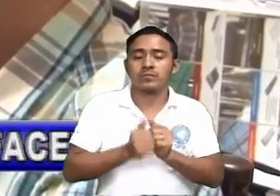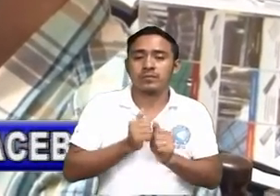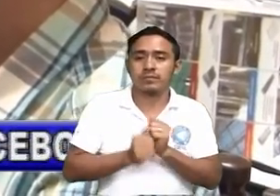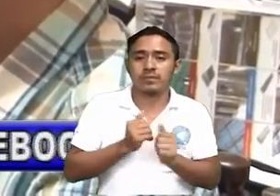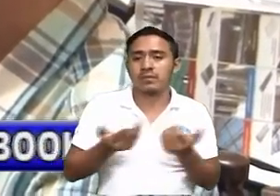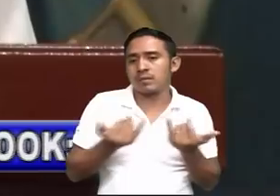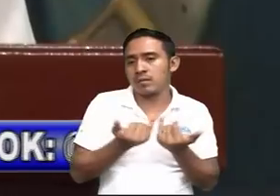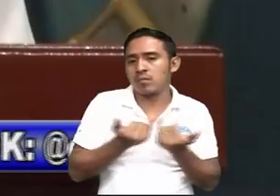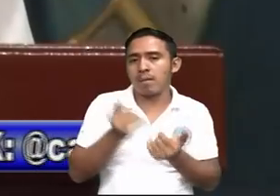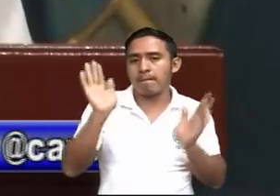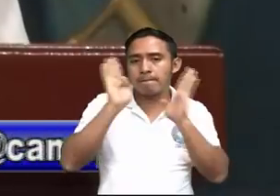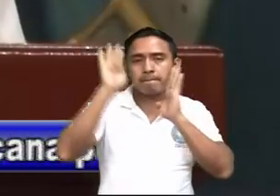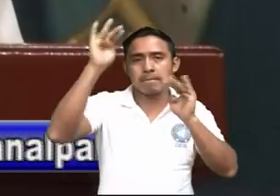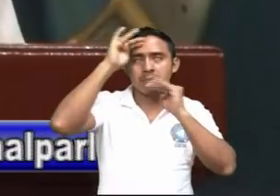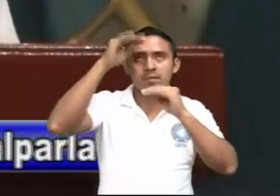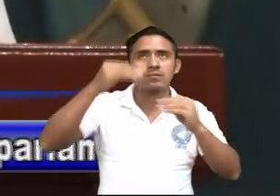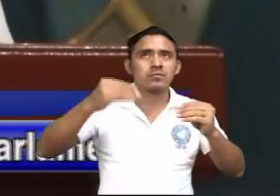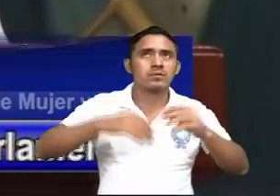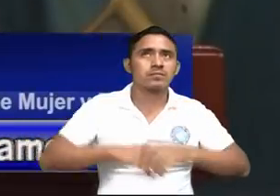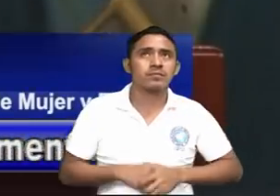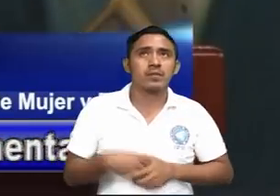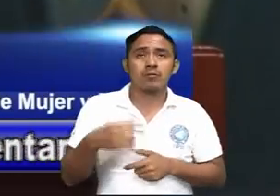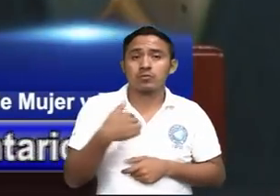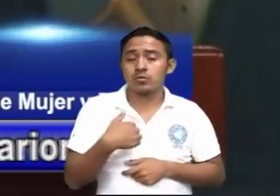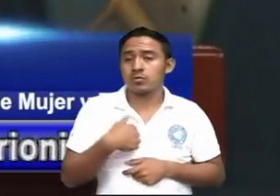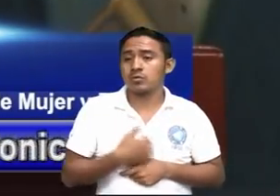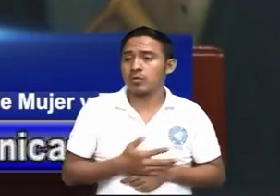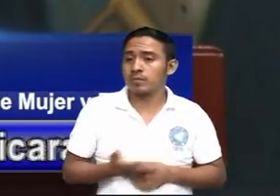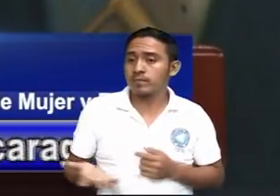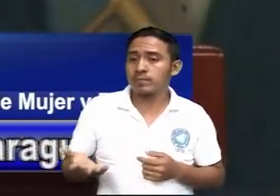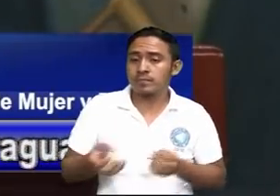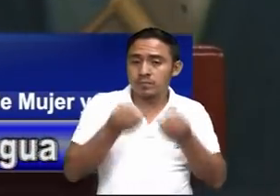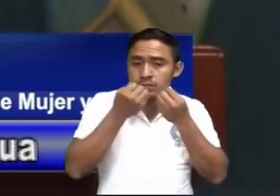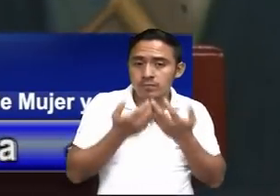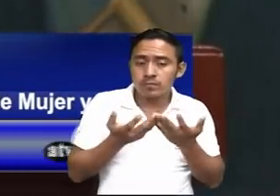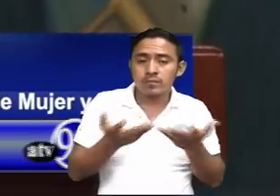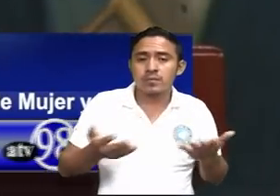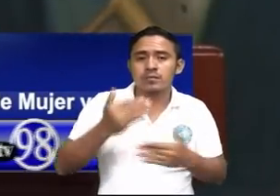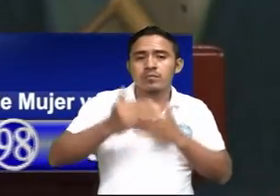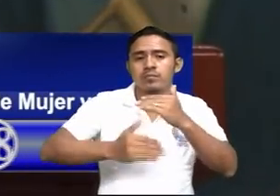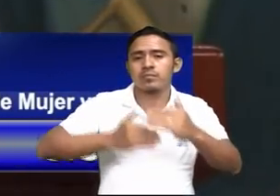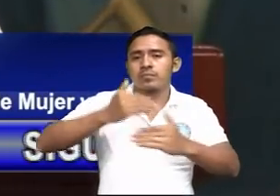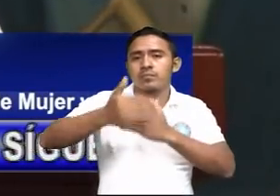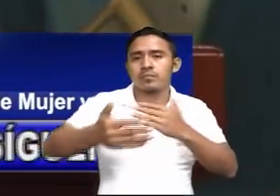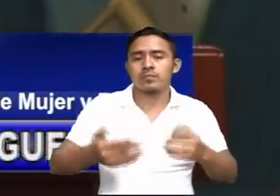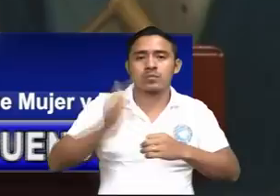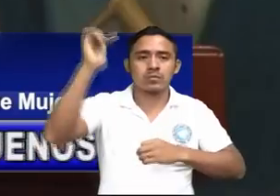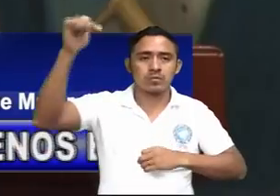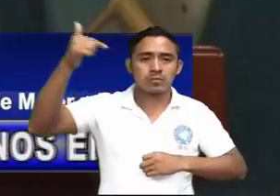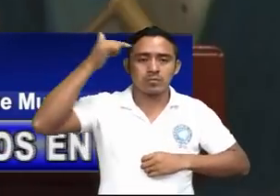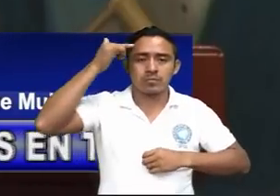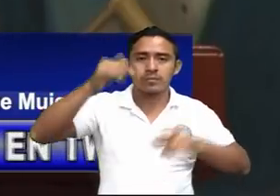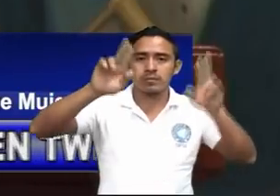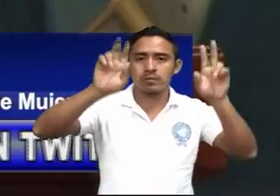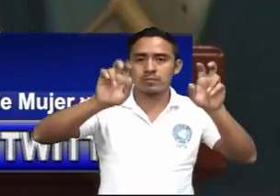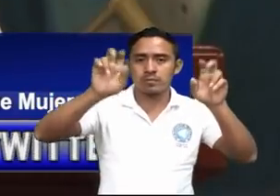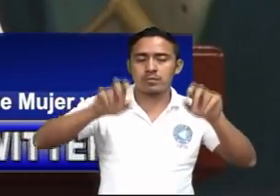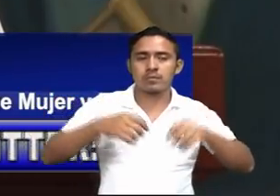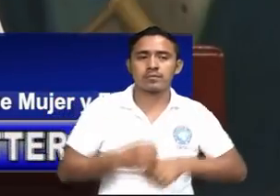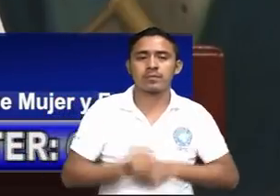de privatización. Me corresponderá compartir con ustedes los avances del Estado en materia